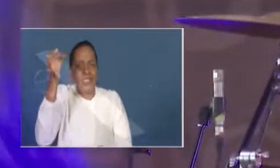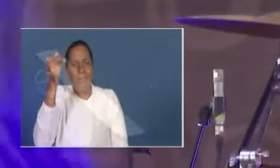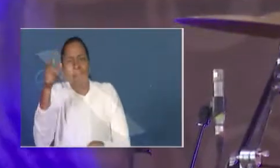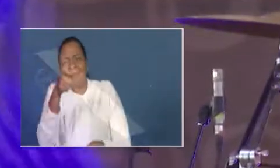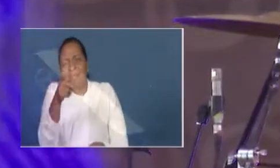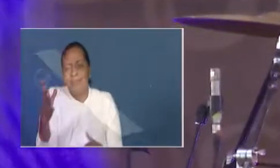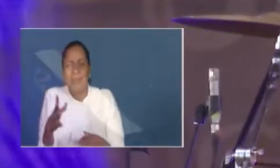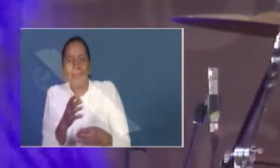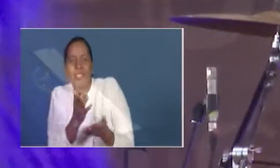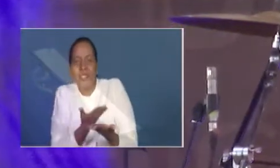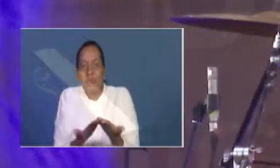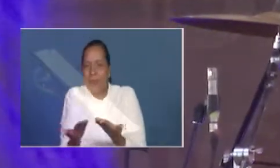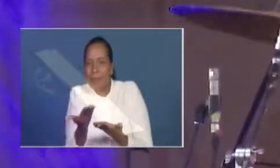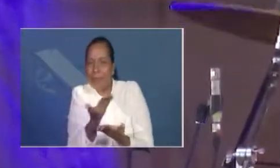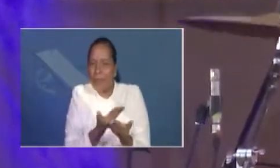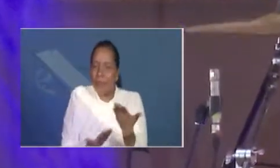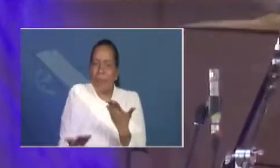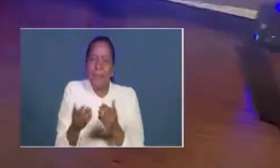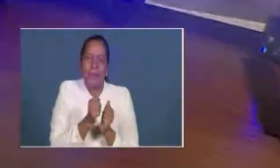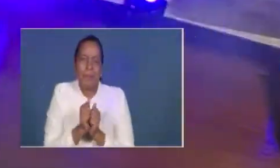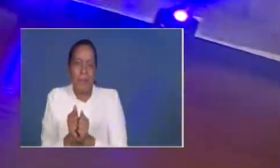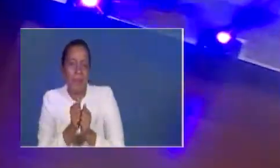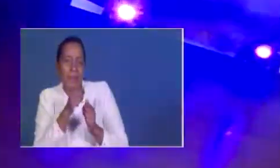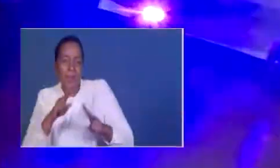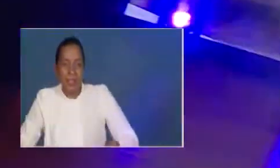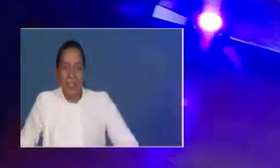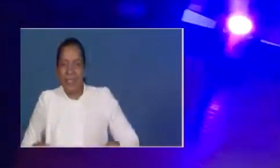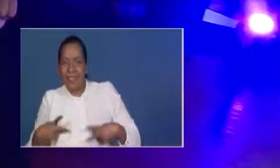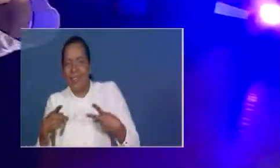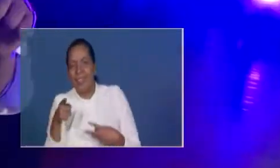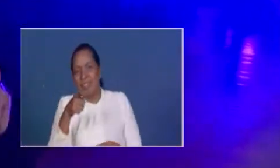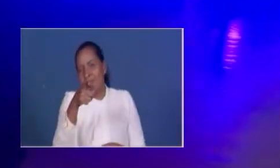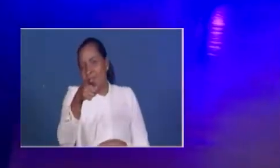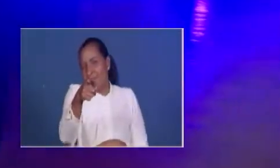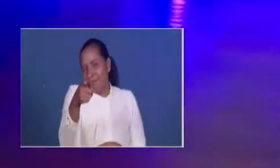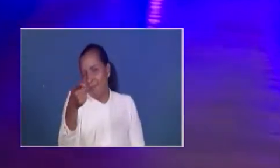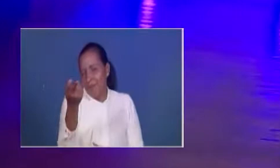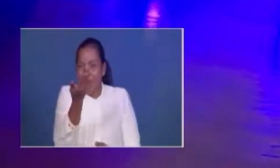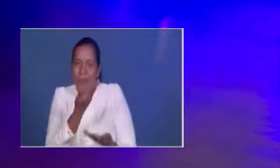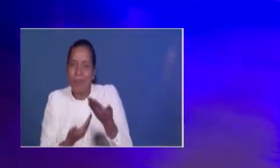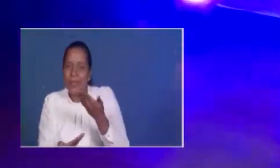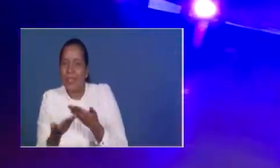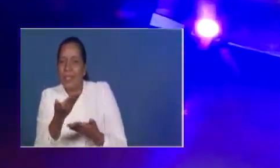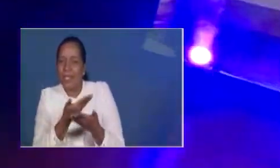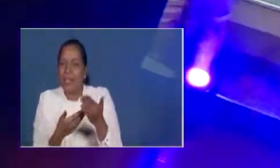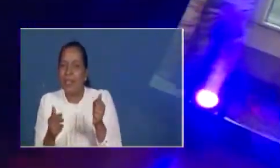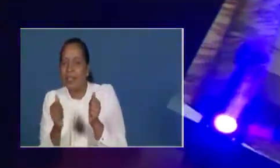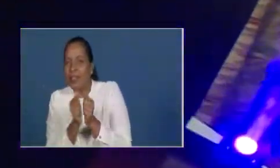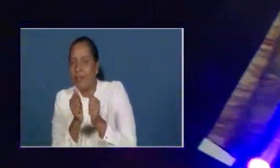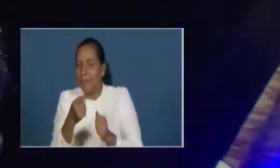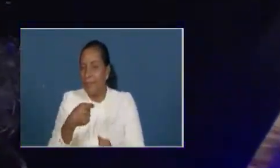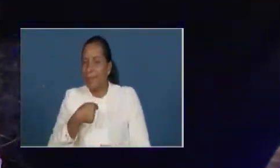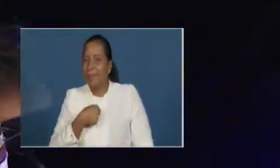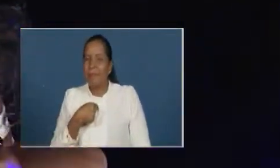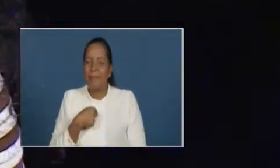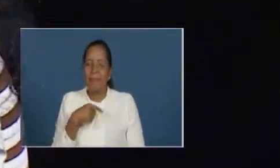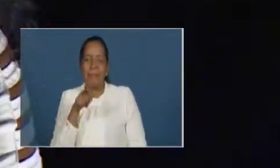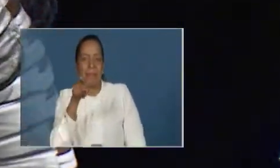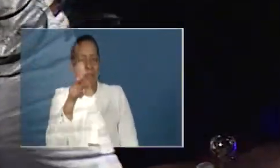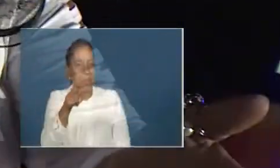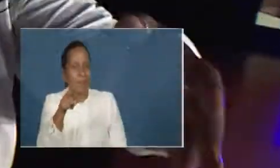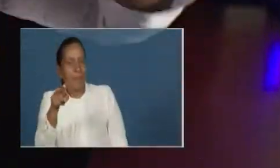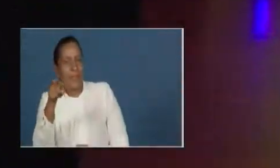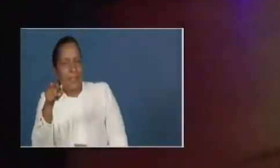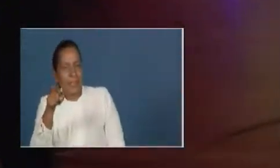contigo, si eres la criatura perfecta, el regalo de Dios que tanto había pedido, porque no me había